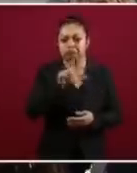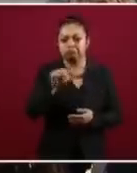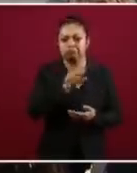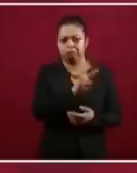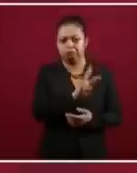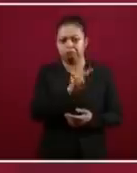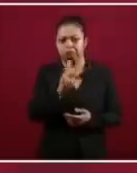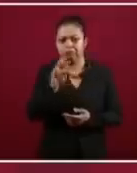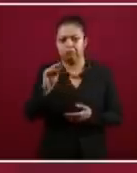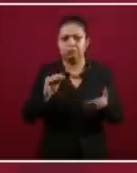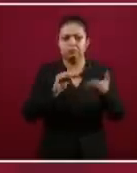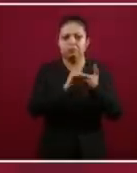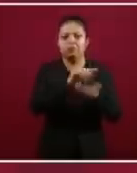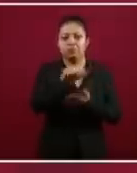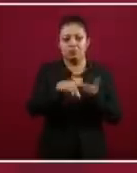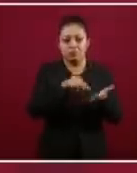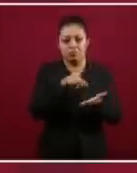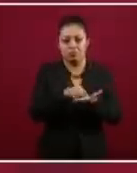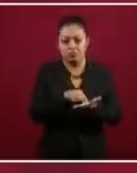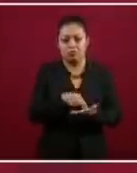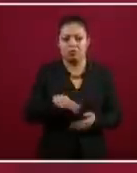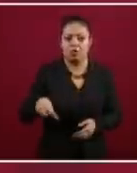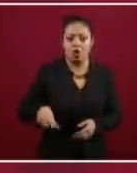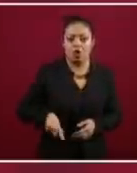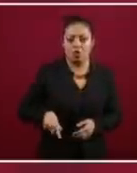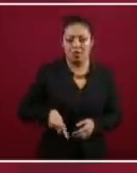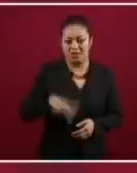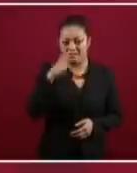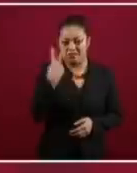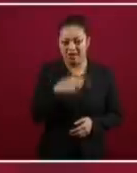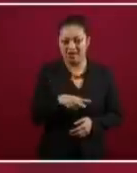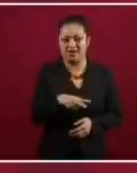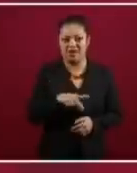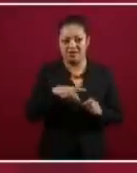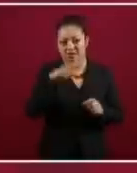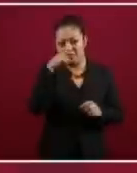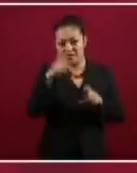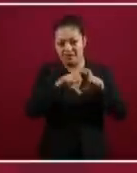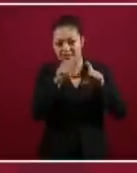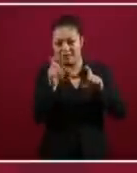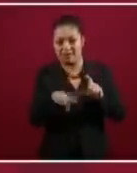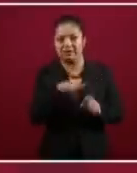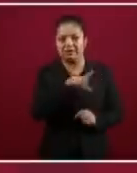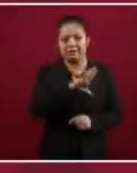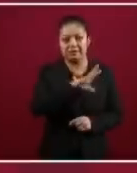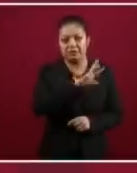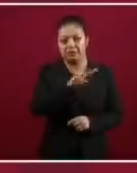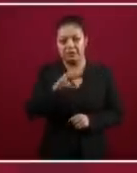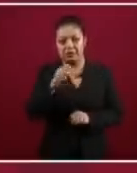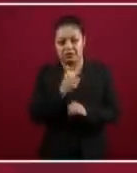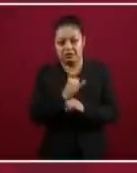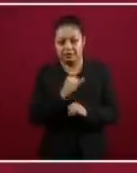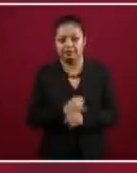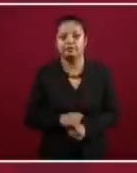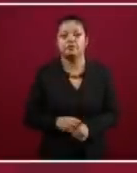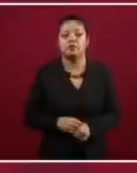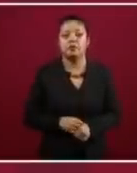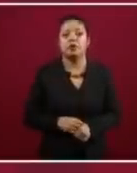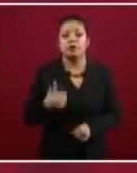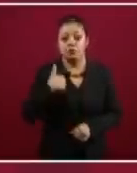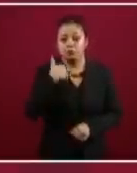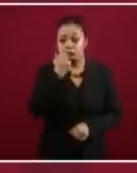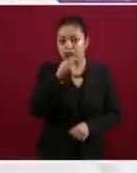las páginas del Gobierno de México, del Gobierno de la República. Quiero decirles también que